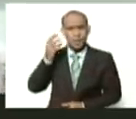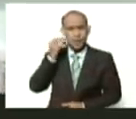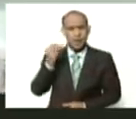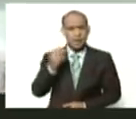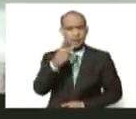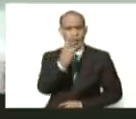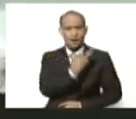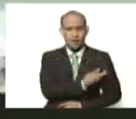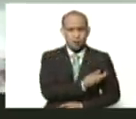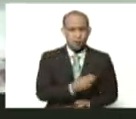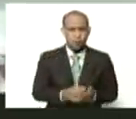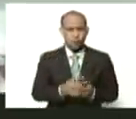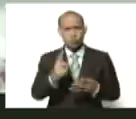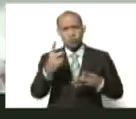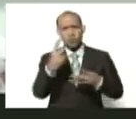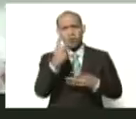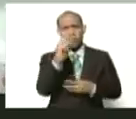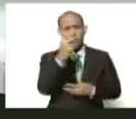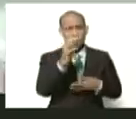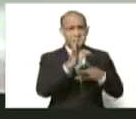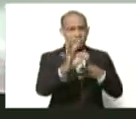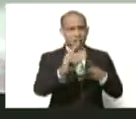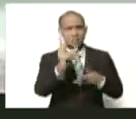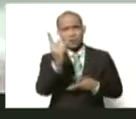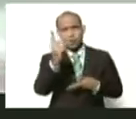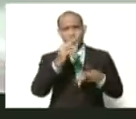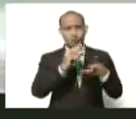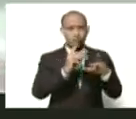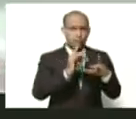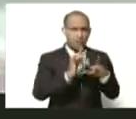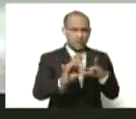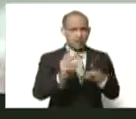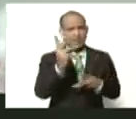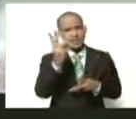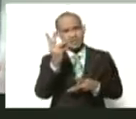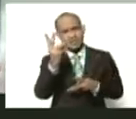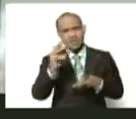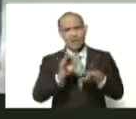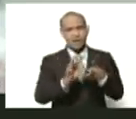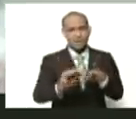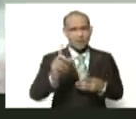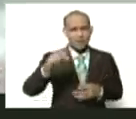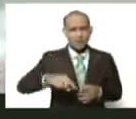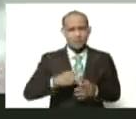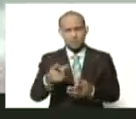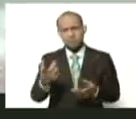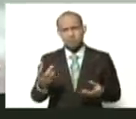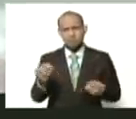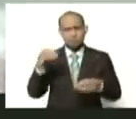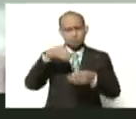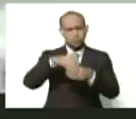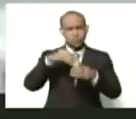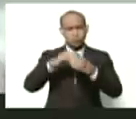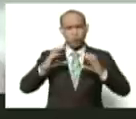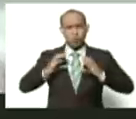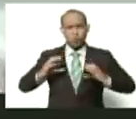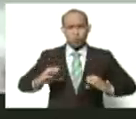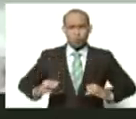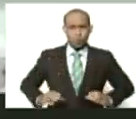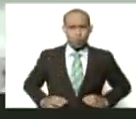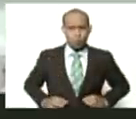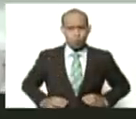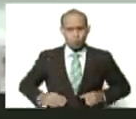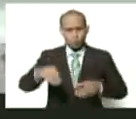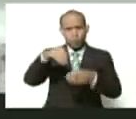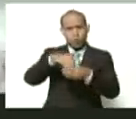se encuentran entre la fase 1, fase 2 y fase 3. Estas experiencias buscan expresar proteínas recombinantes de los segmentos